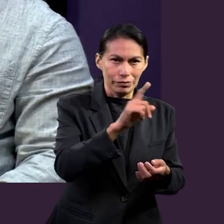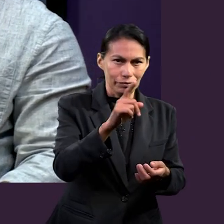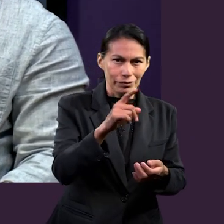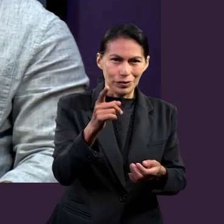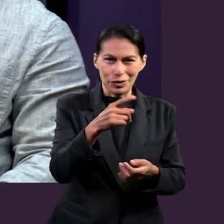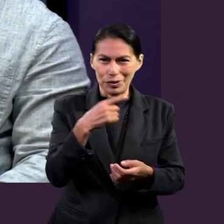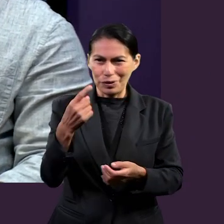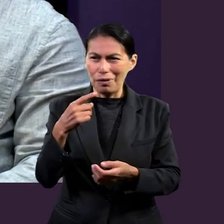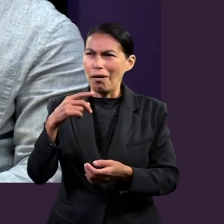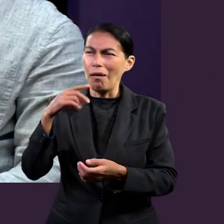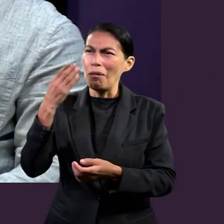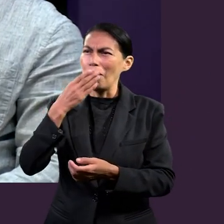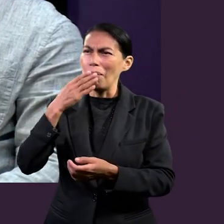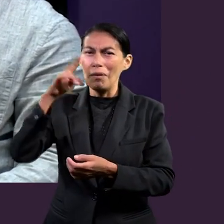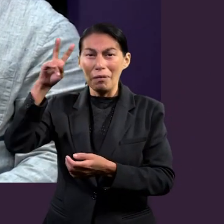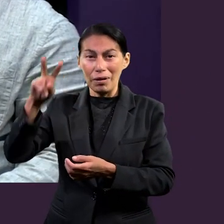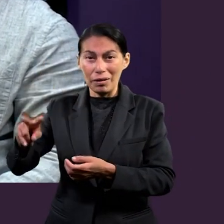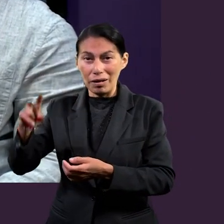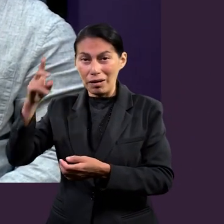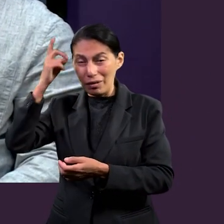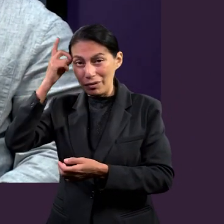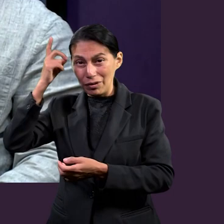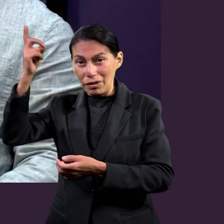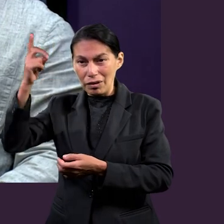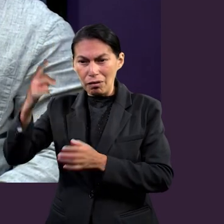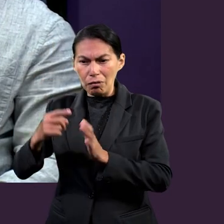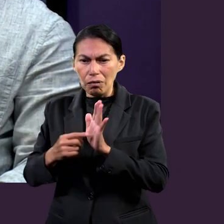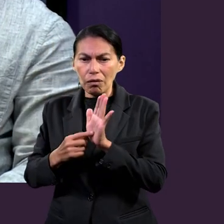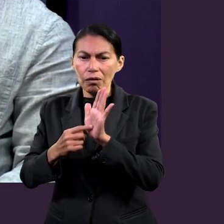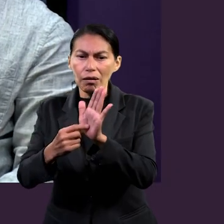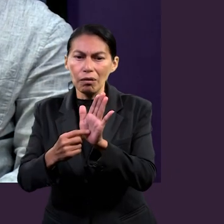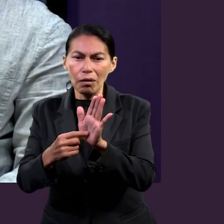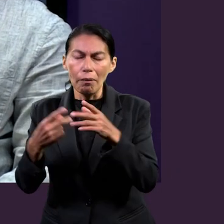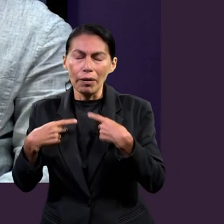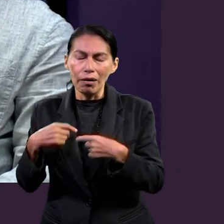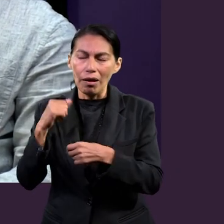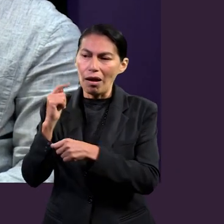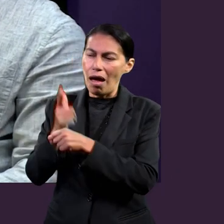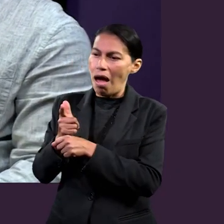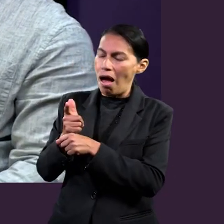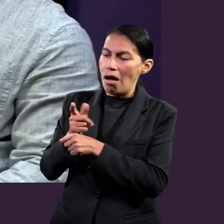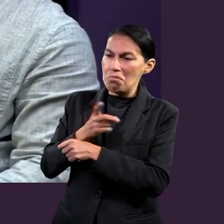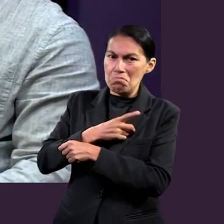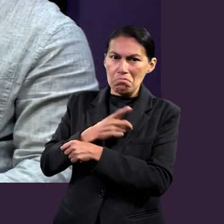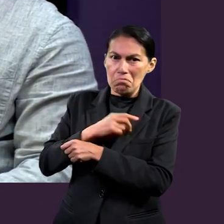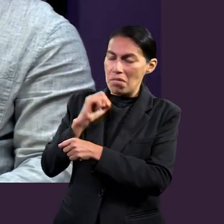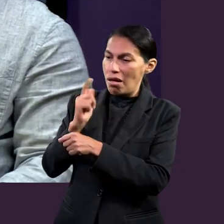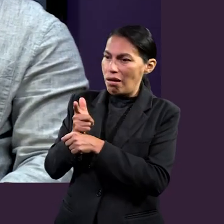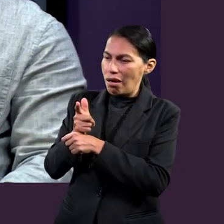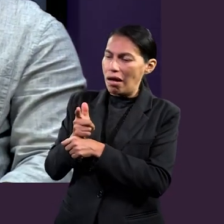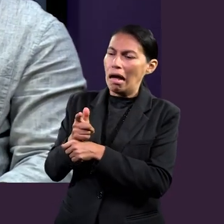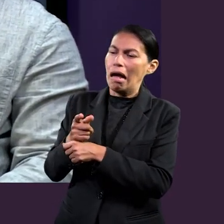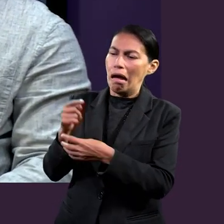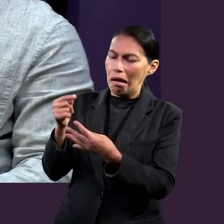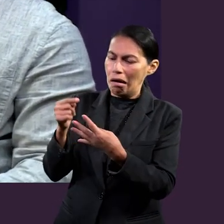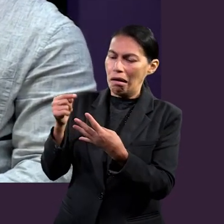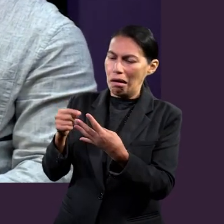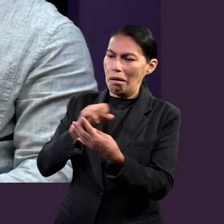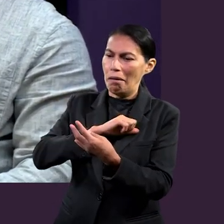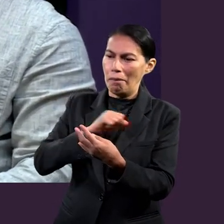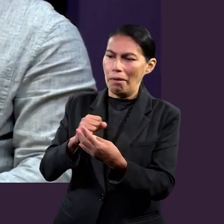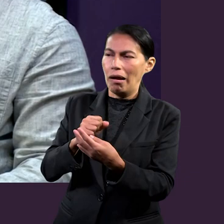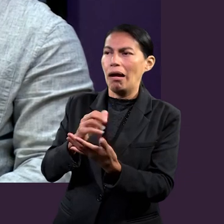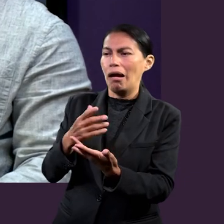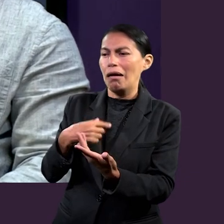presenta la palabra, la verdad, como es, va a hacer que las personas se den cuenta de lo que no está bien. Y tampoco creo que